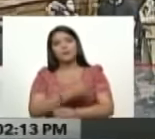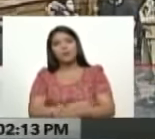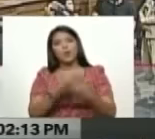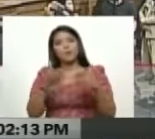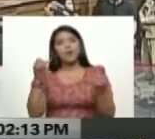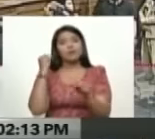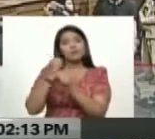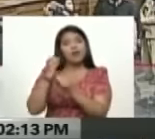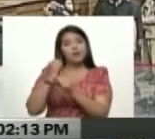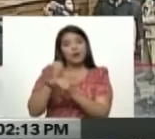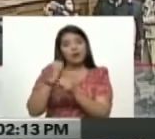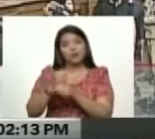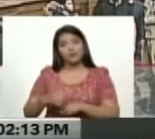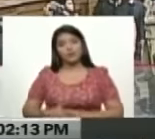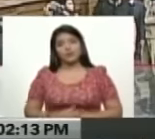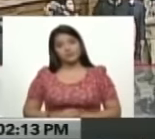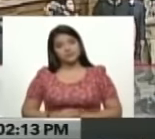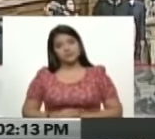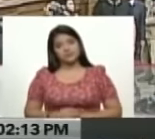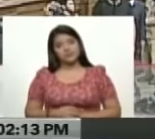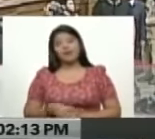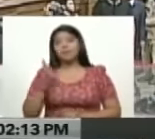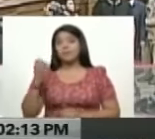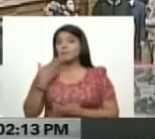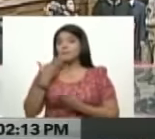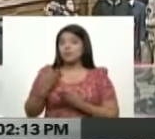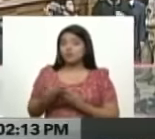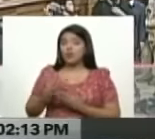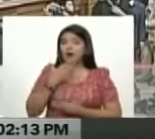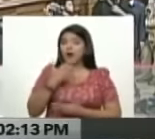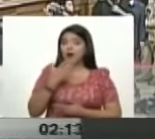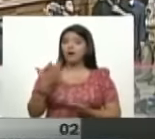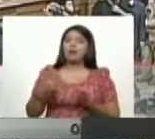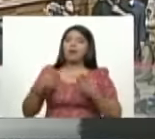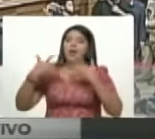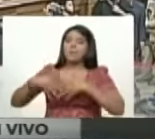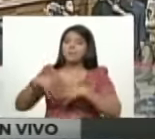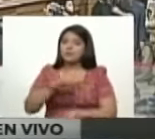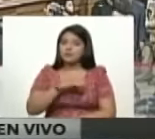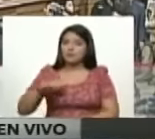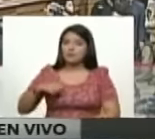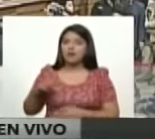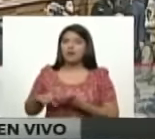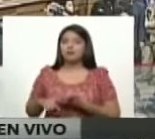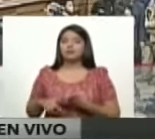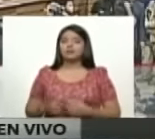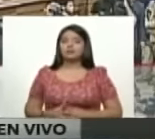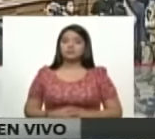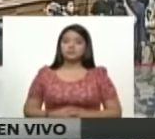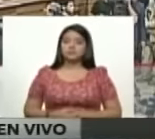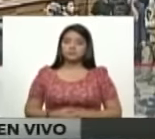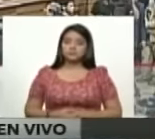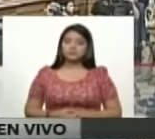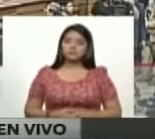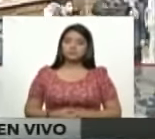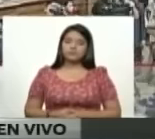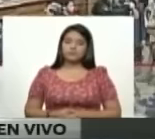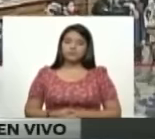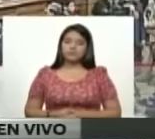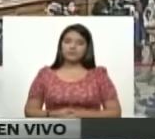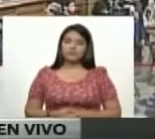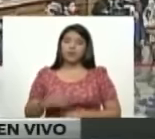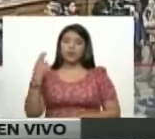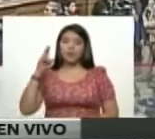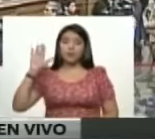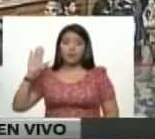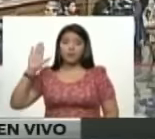y las trabajadoras, que a solicitud de algunas instancias como Fedecámaras, bueno, ha sido una de las promesas